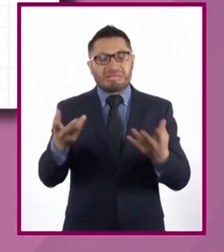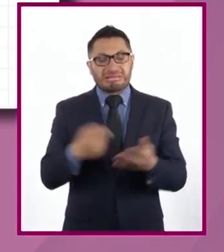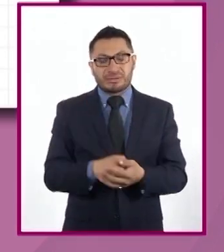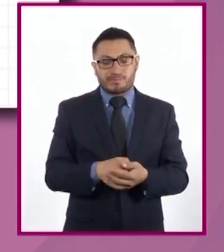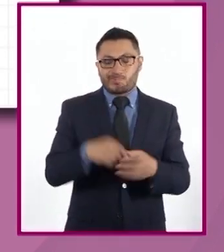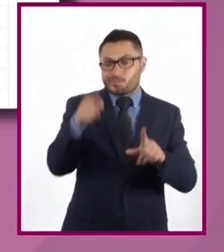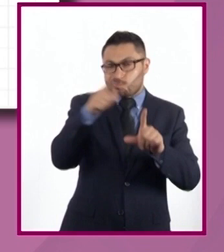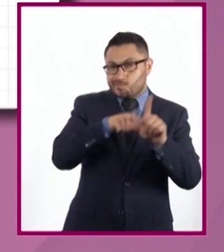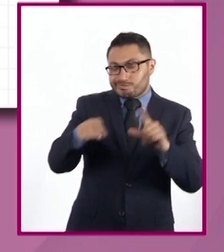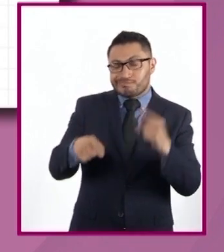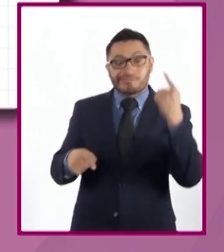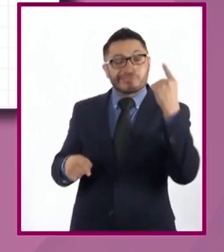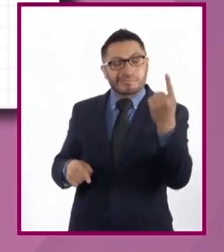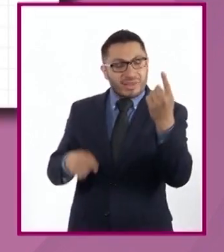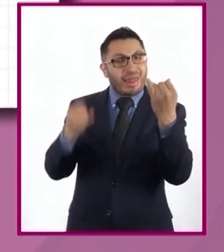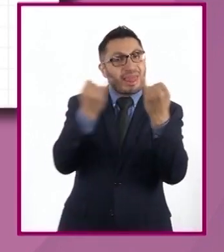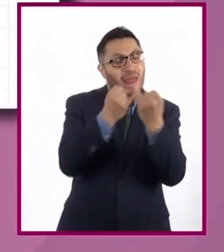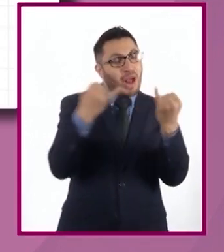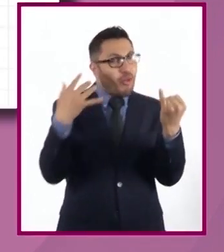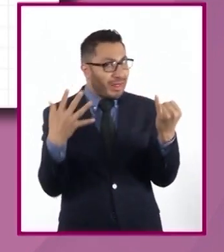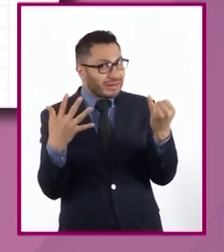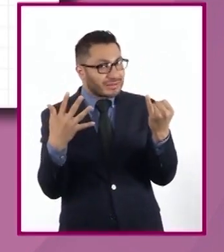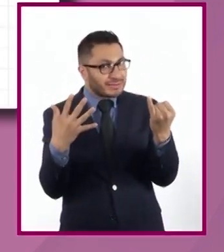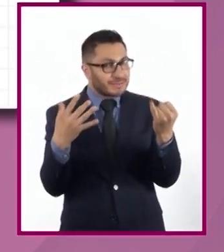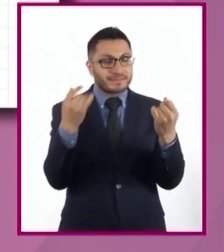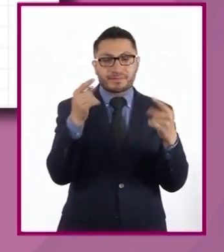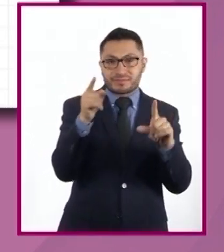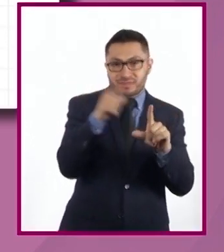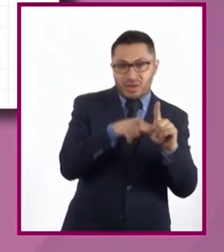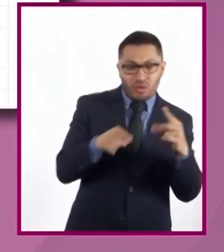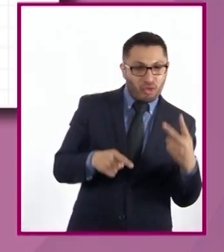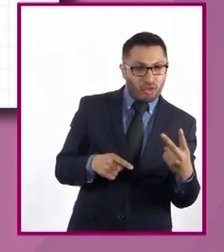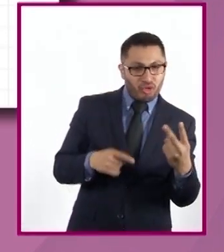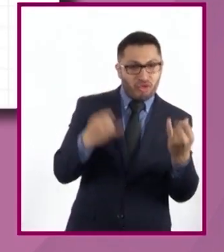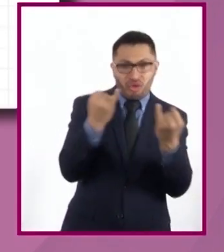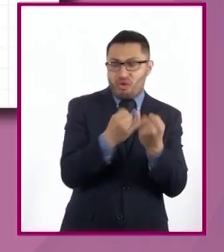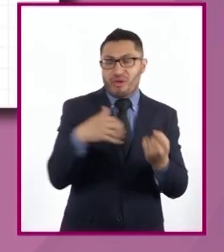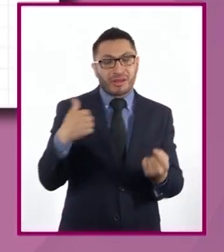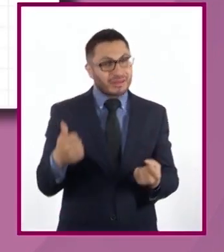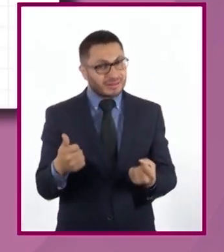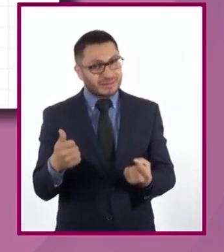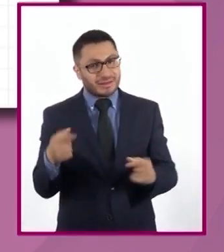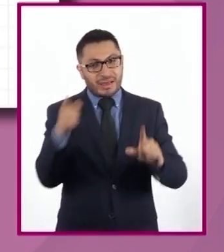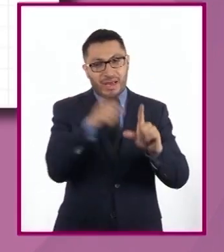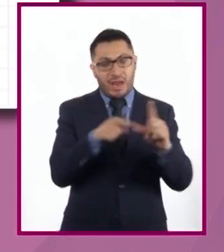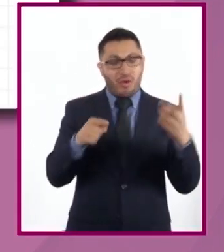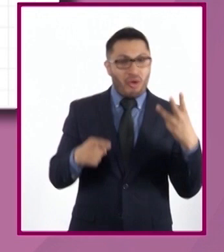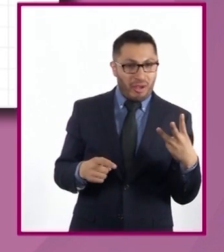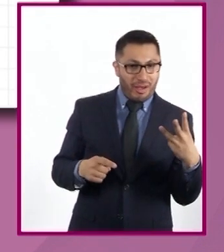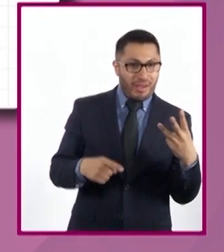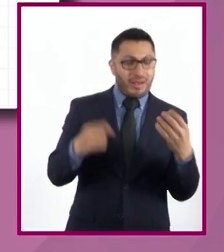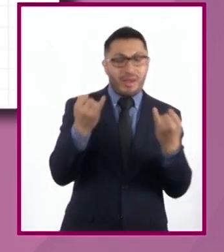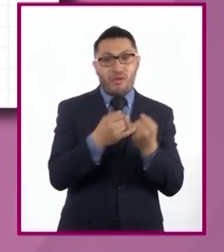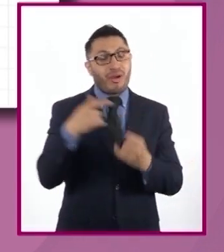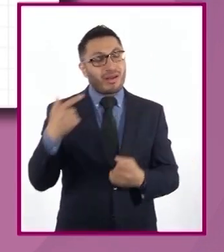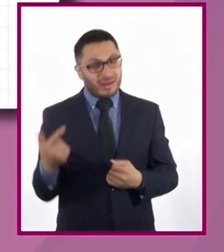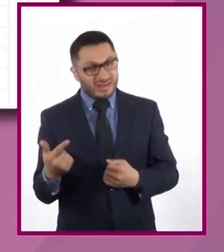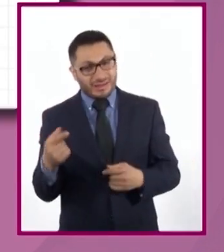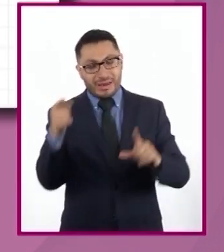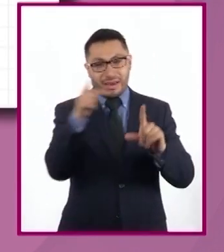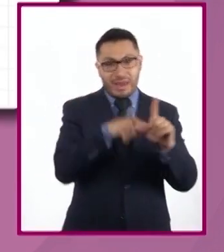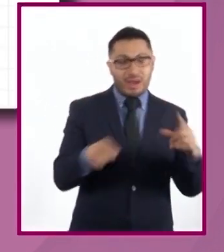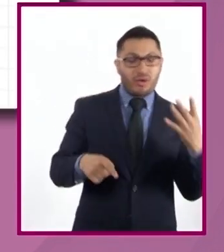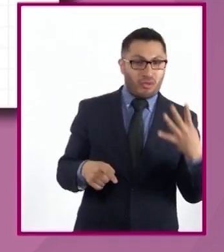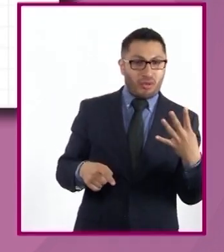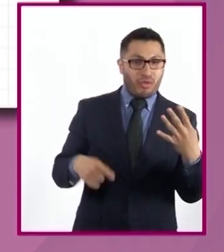el ángulo 1 es igual al 5, el ángulo 2 al 6, el ángulo 3 al 7 y el